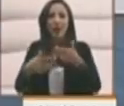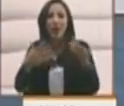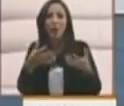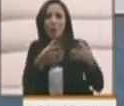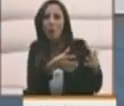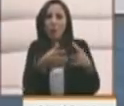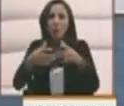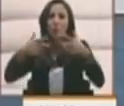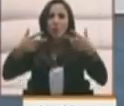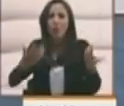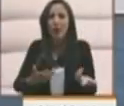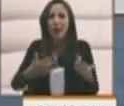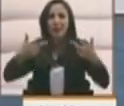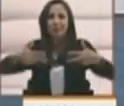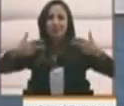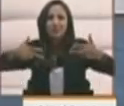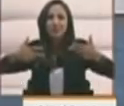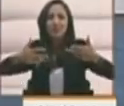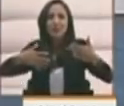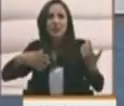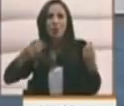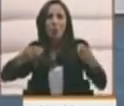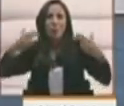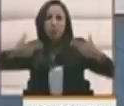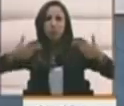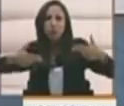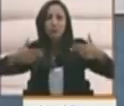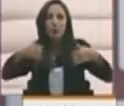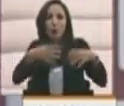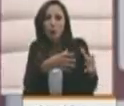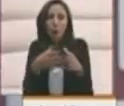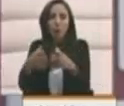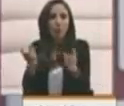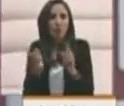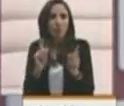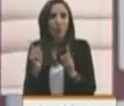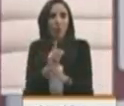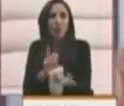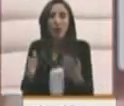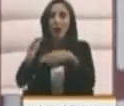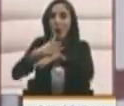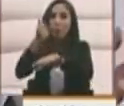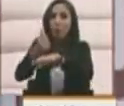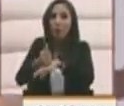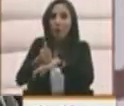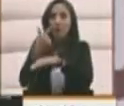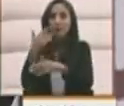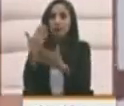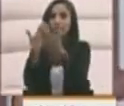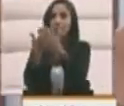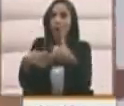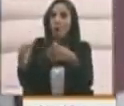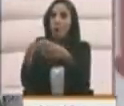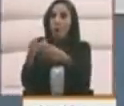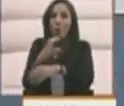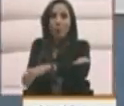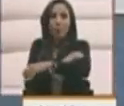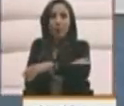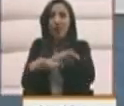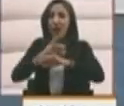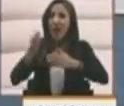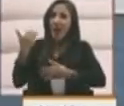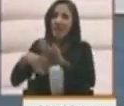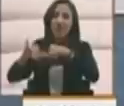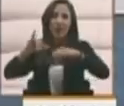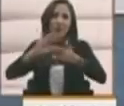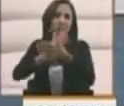quieren, política. Y no, estamos frente a un sector que dejó de hacer política y